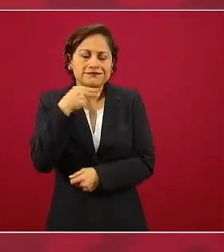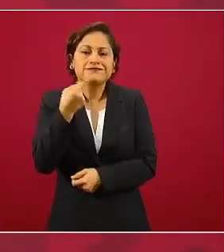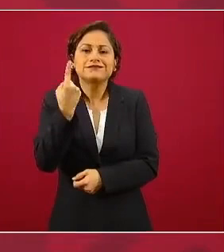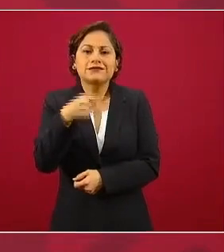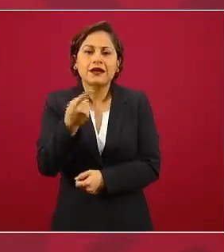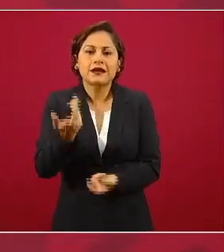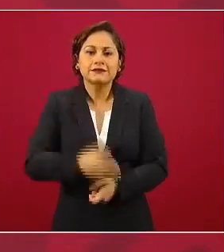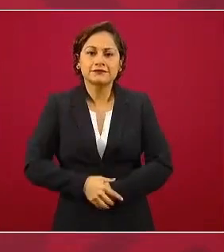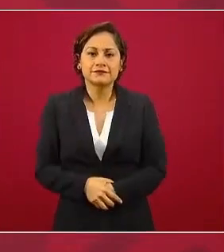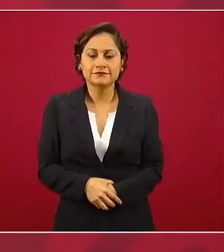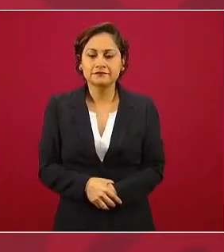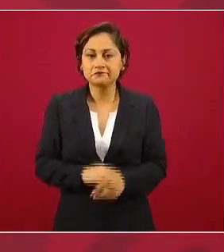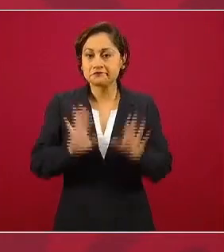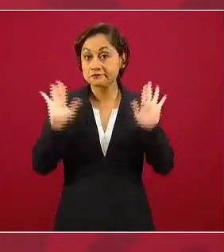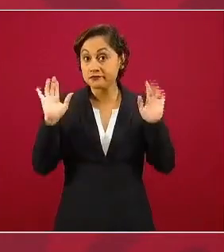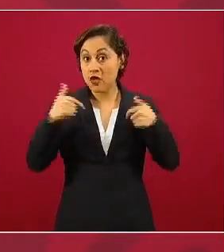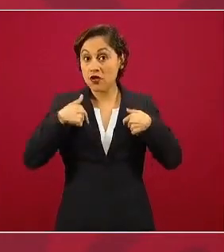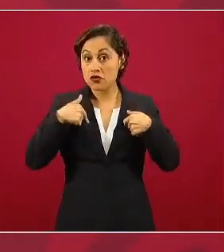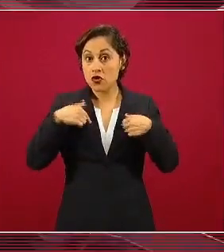Yo lo doy a conocer